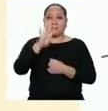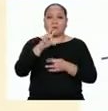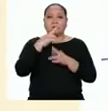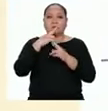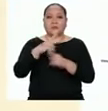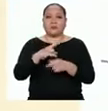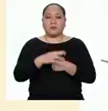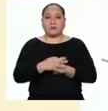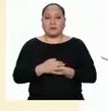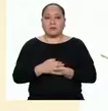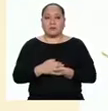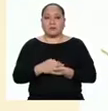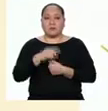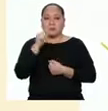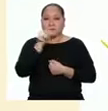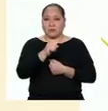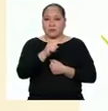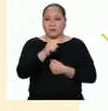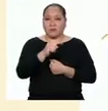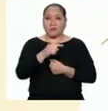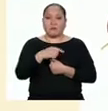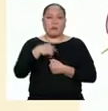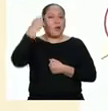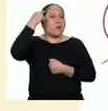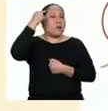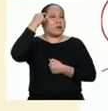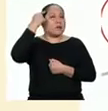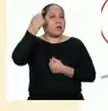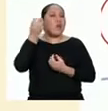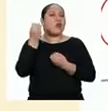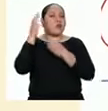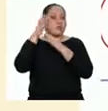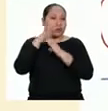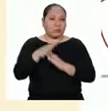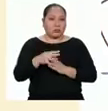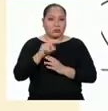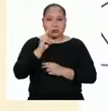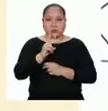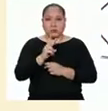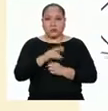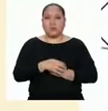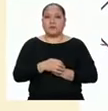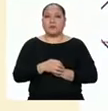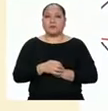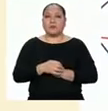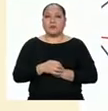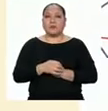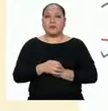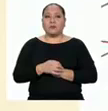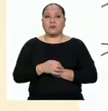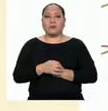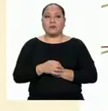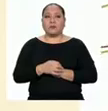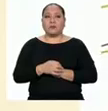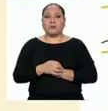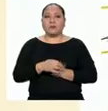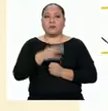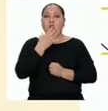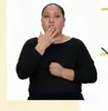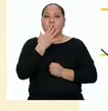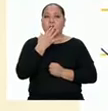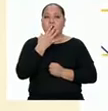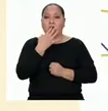respuestas. Para el valor forma de pensar, tuvimos 2 respuestas. Y para el valor color de piel,